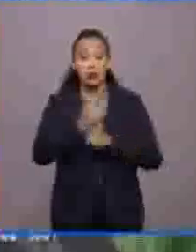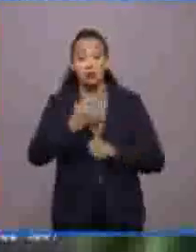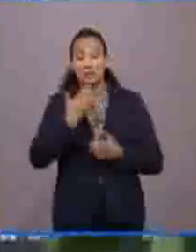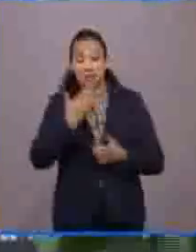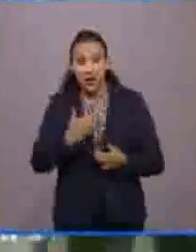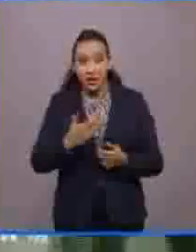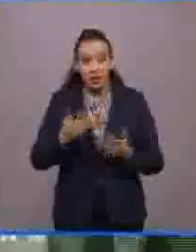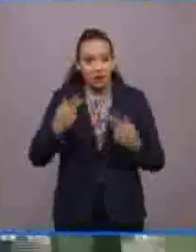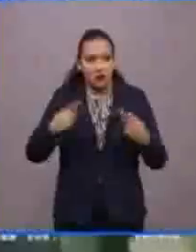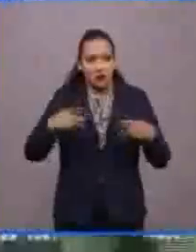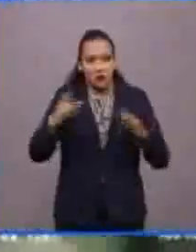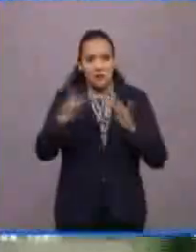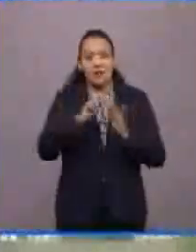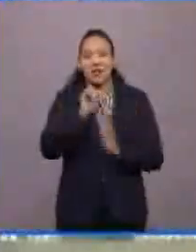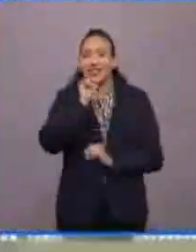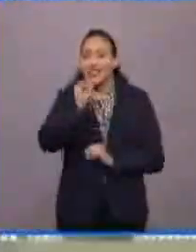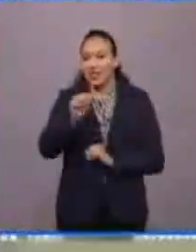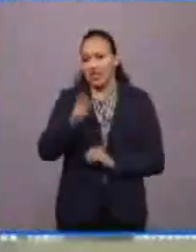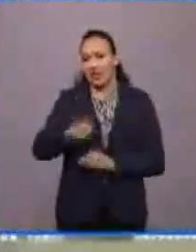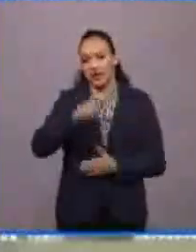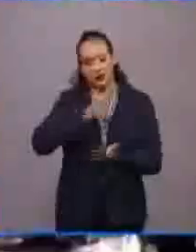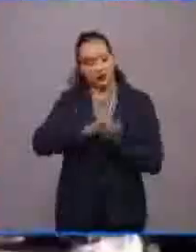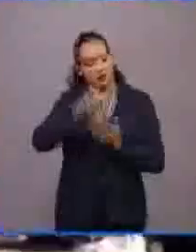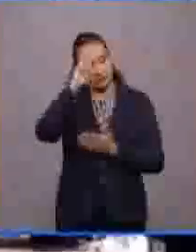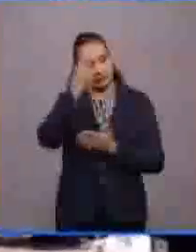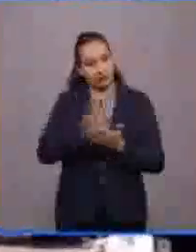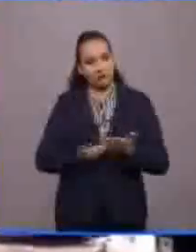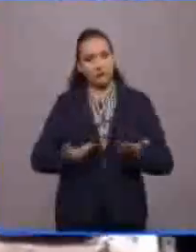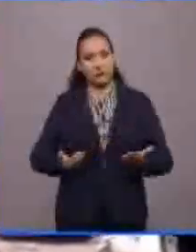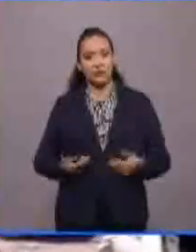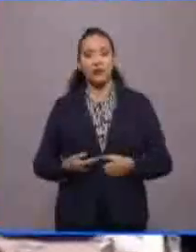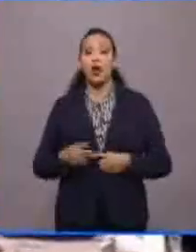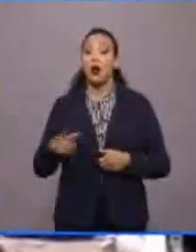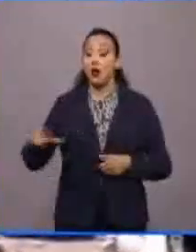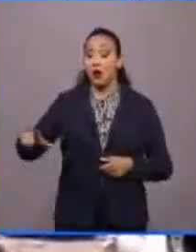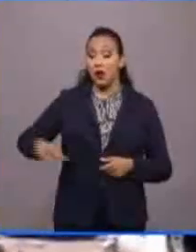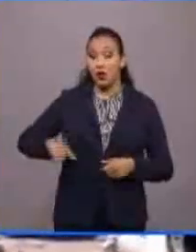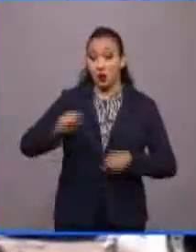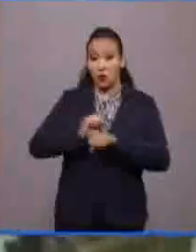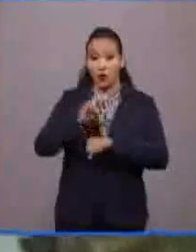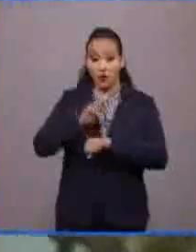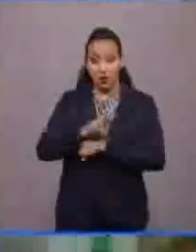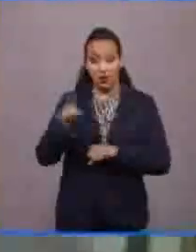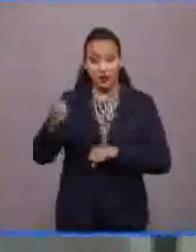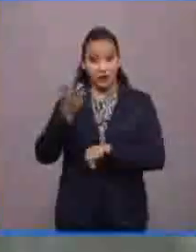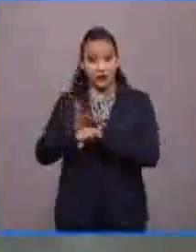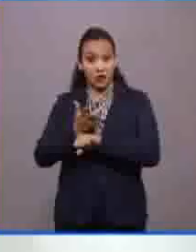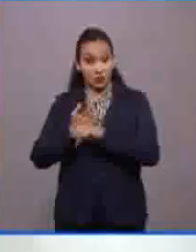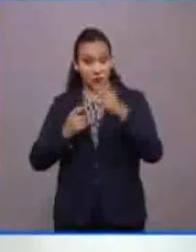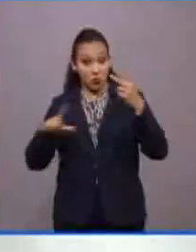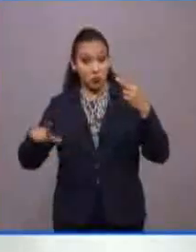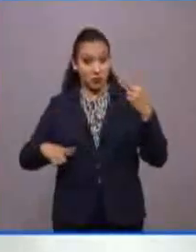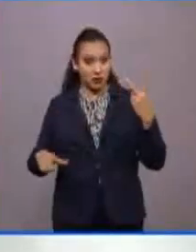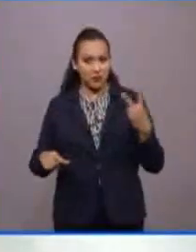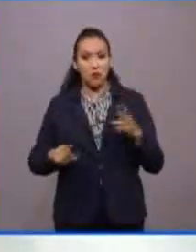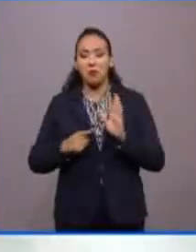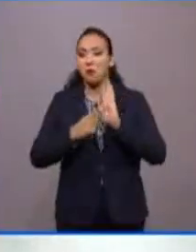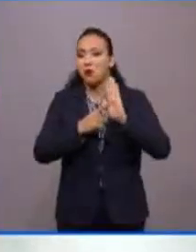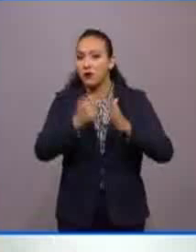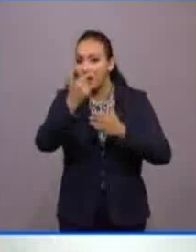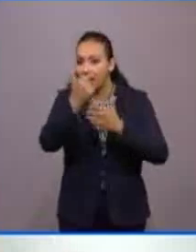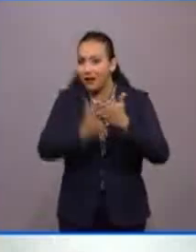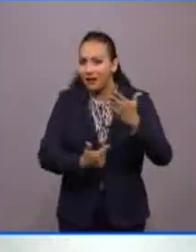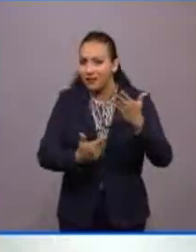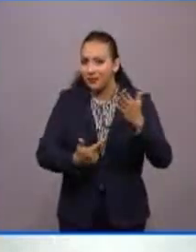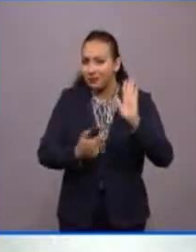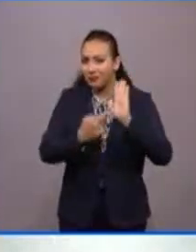otro daño irreparable y a un recurso efectivo. Sin embargo, ni el gobierno de El Salvador ni el de Estados Unidos han dado a conocer las listas